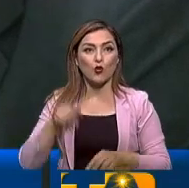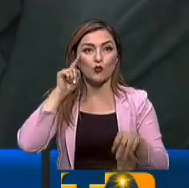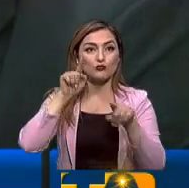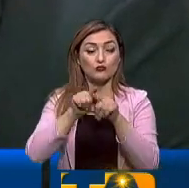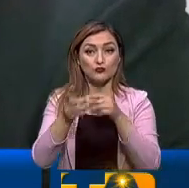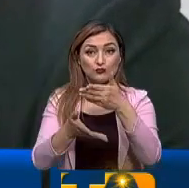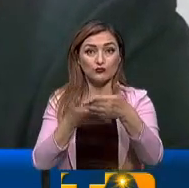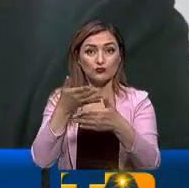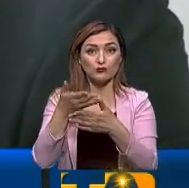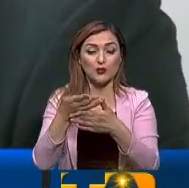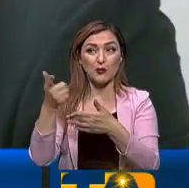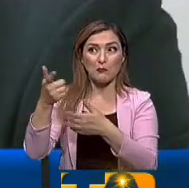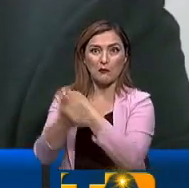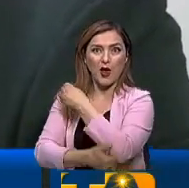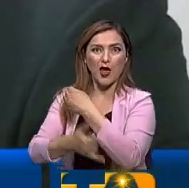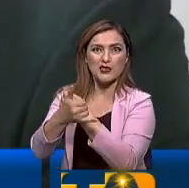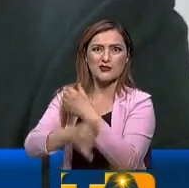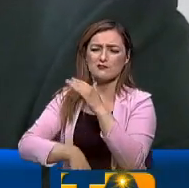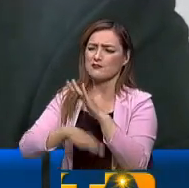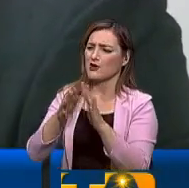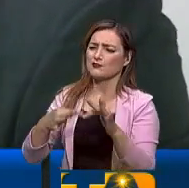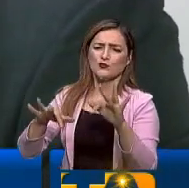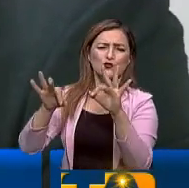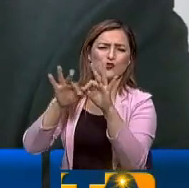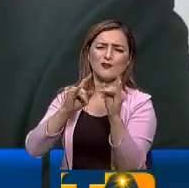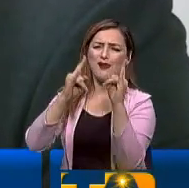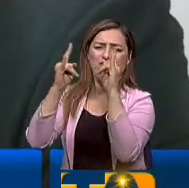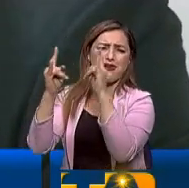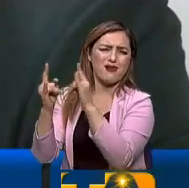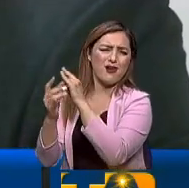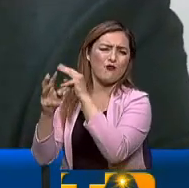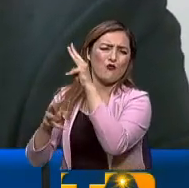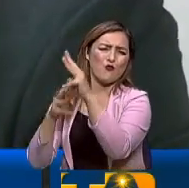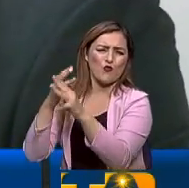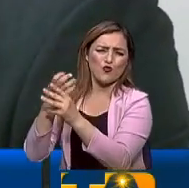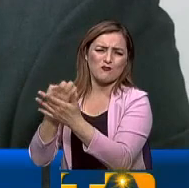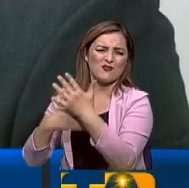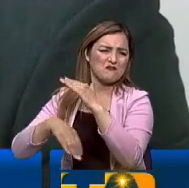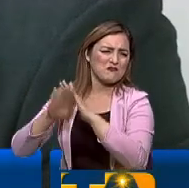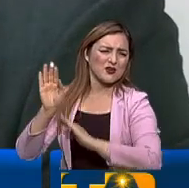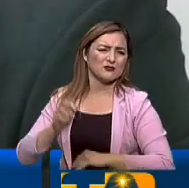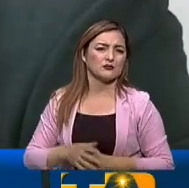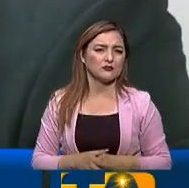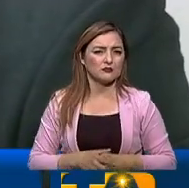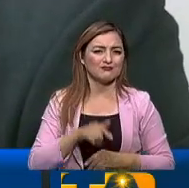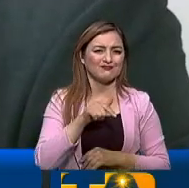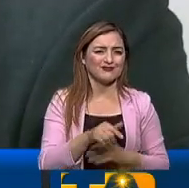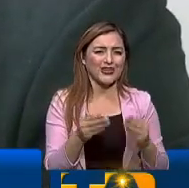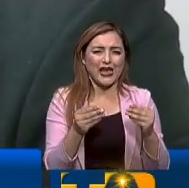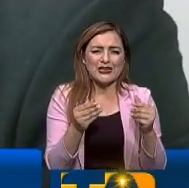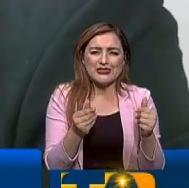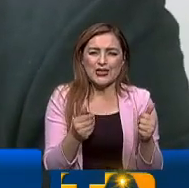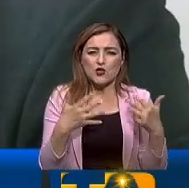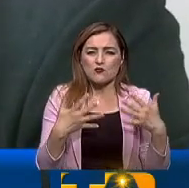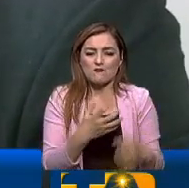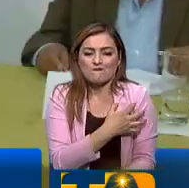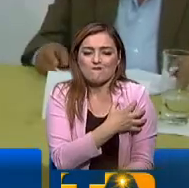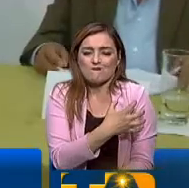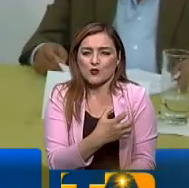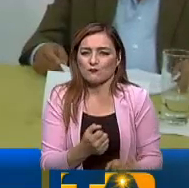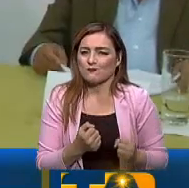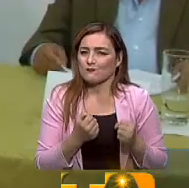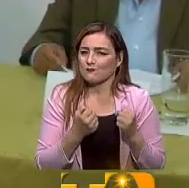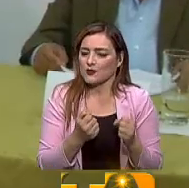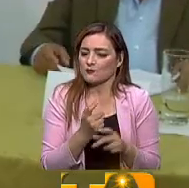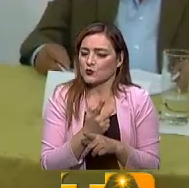10 primeras economías del mundo, tenemos que tener un agro calidad totalmente fortalecido.